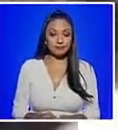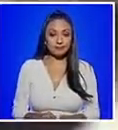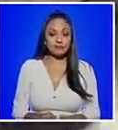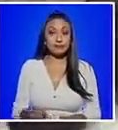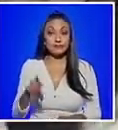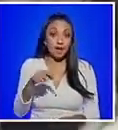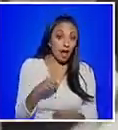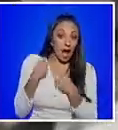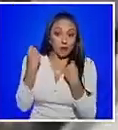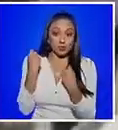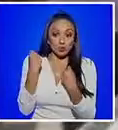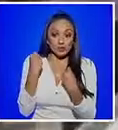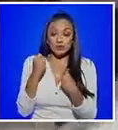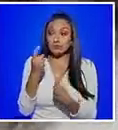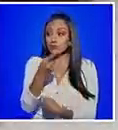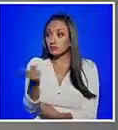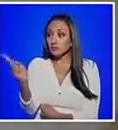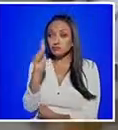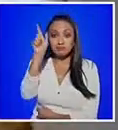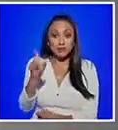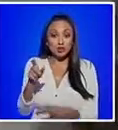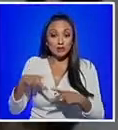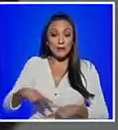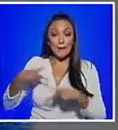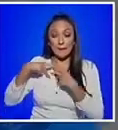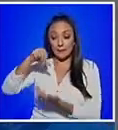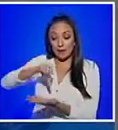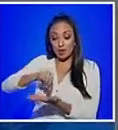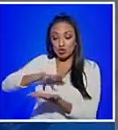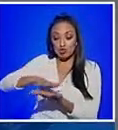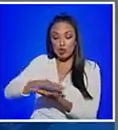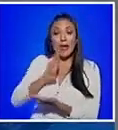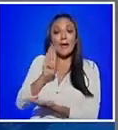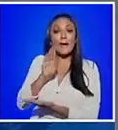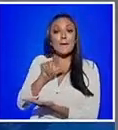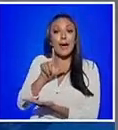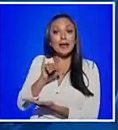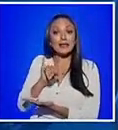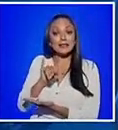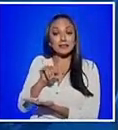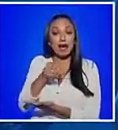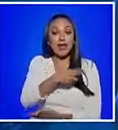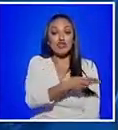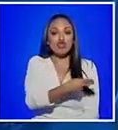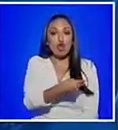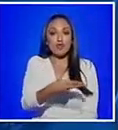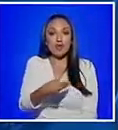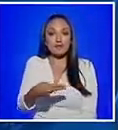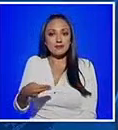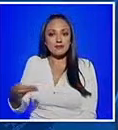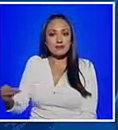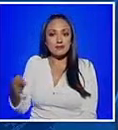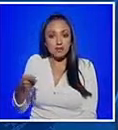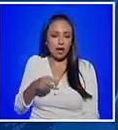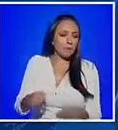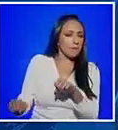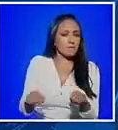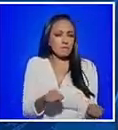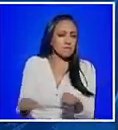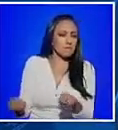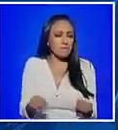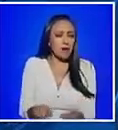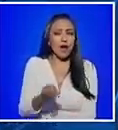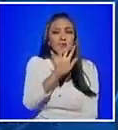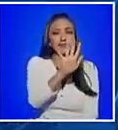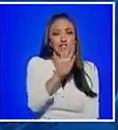El pánico se apoderó de los residentes de Bali en la zona central de Indonesia, cuando un sismo de magnitud